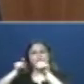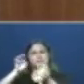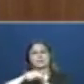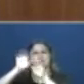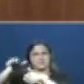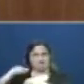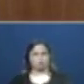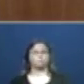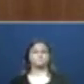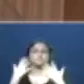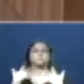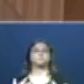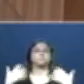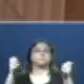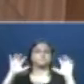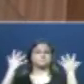león